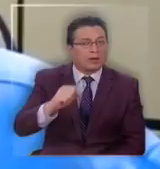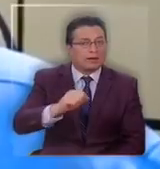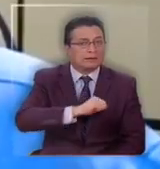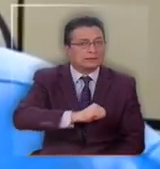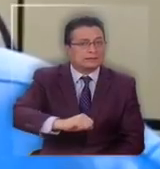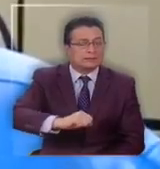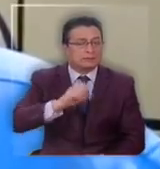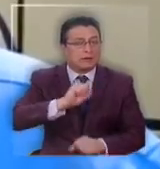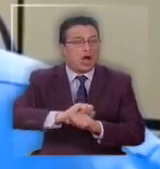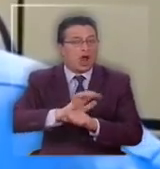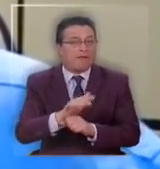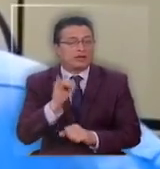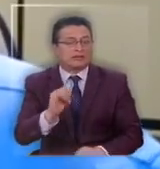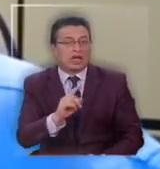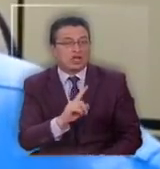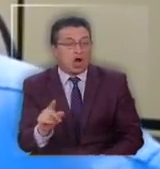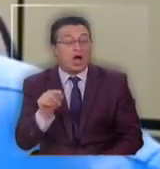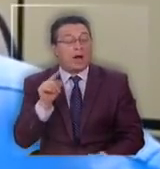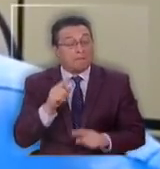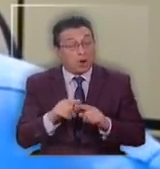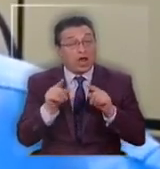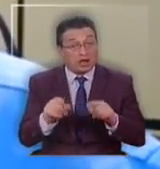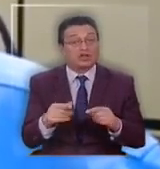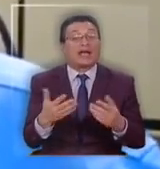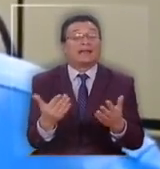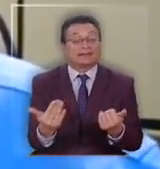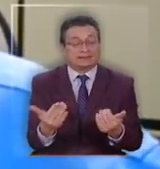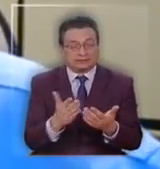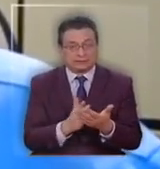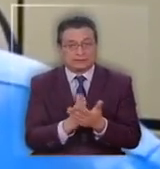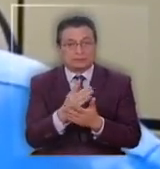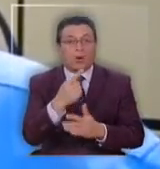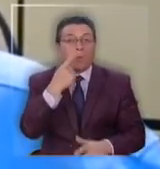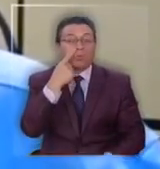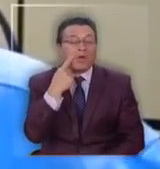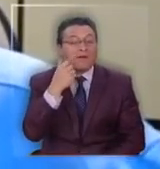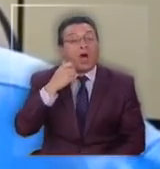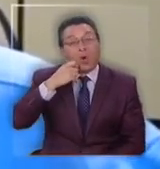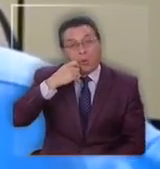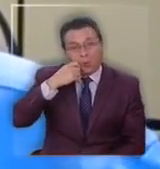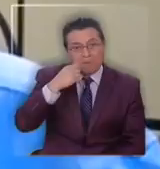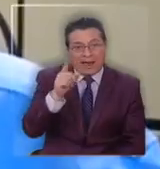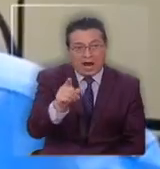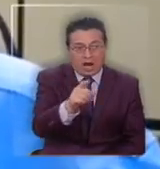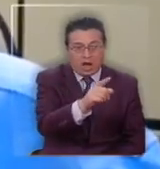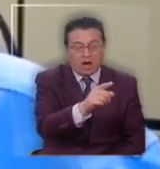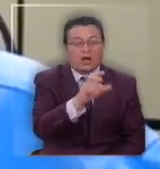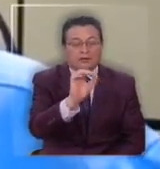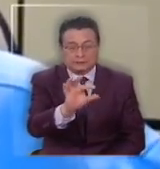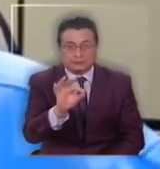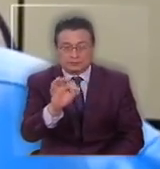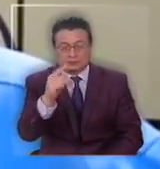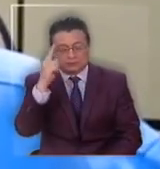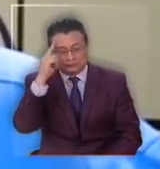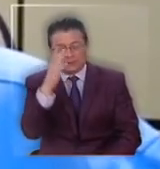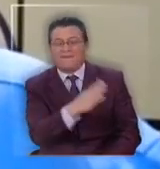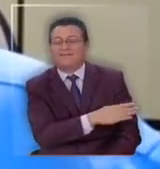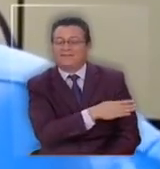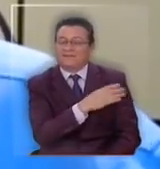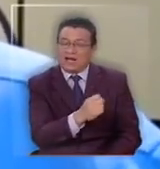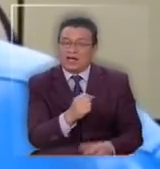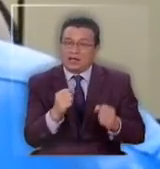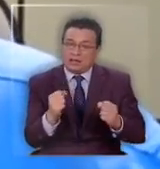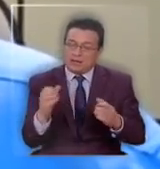los casos de coronavirus. Es por eso que necesitamos comenzar las pruebas con humanos. Claramente, estamos esperanzados en que